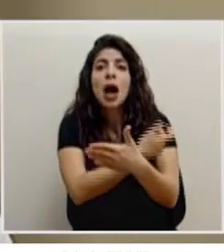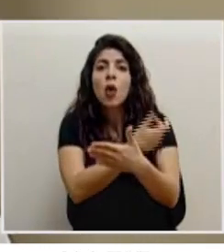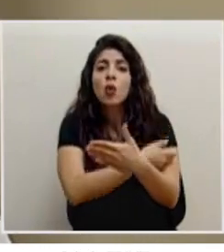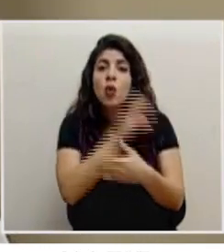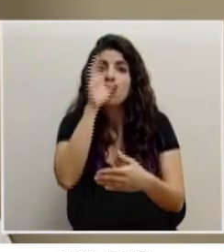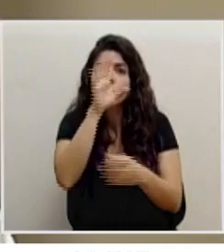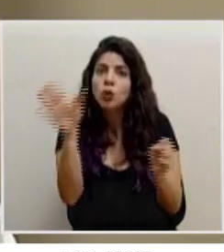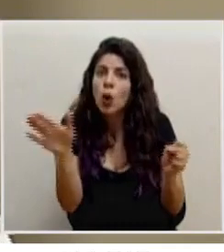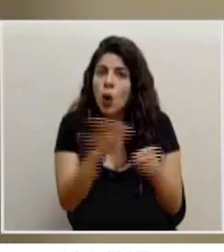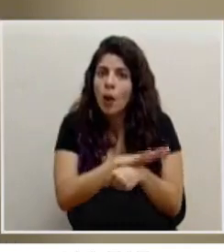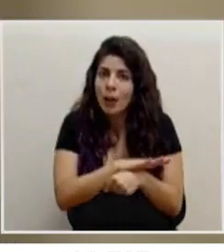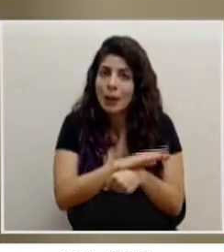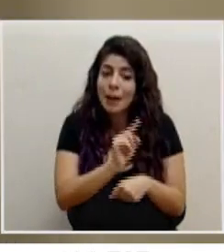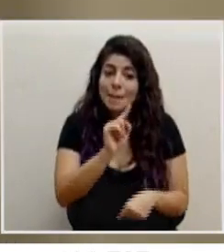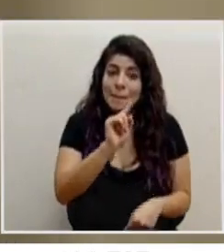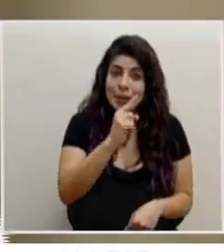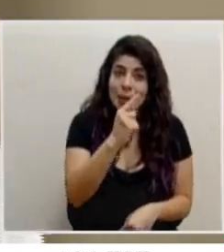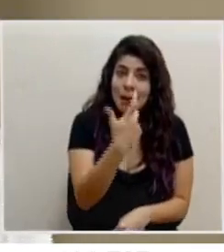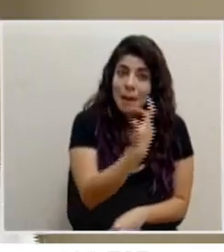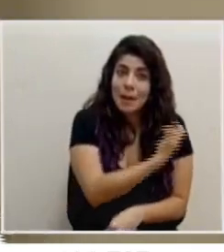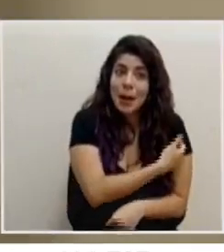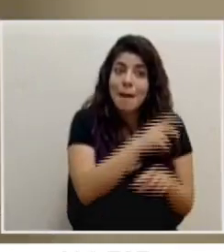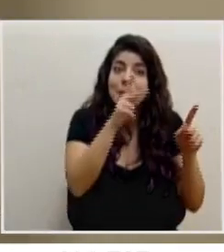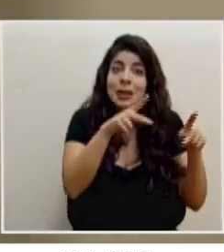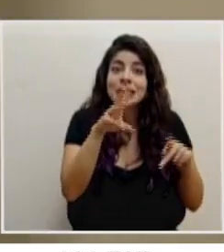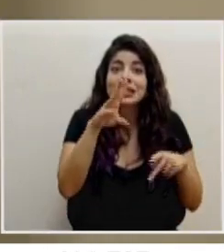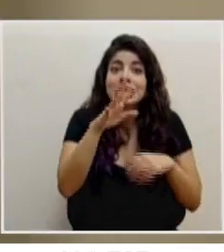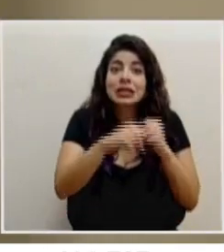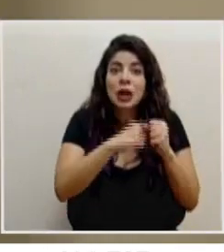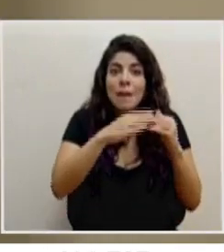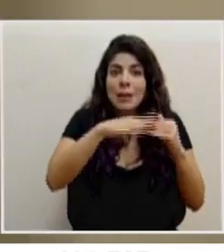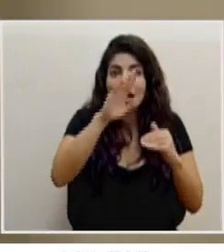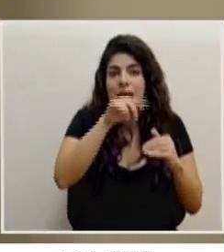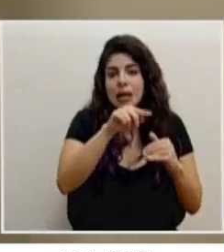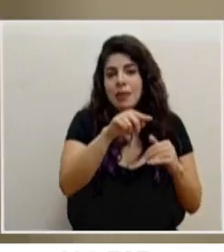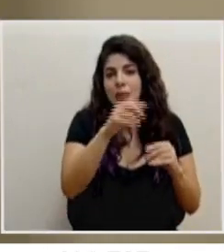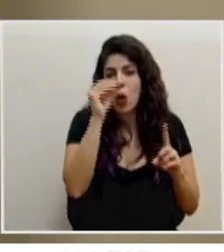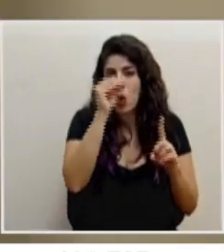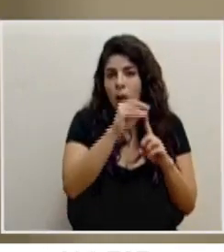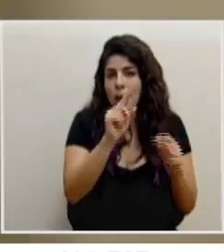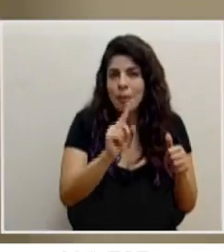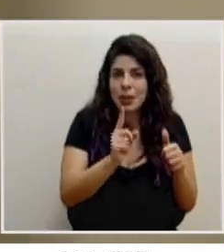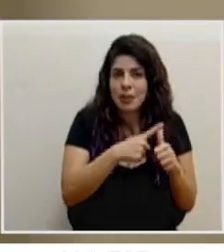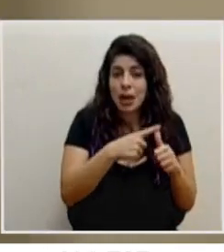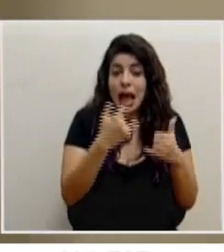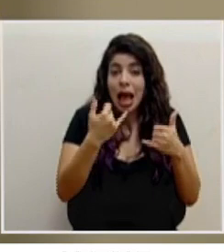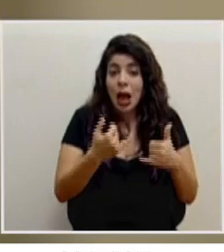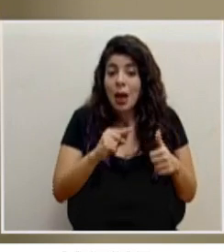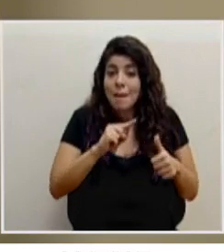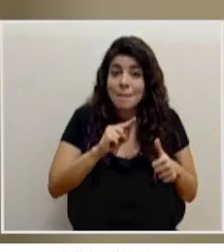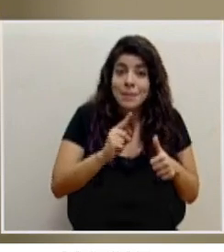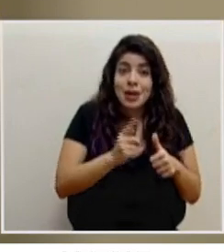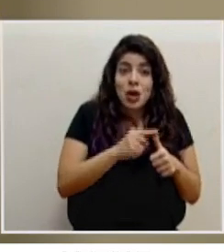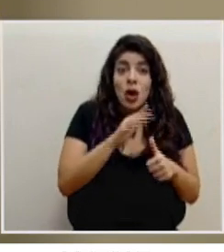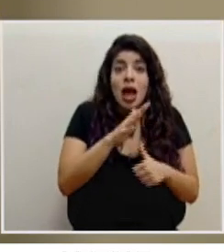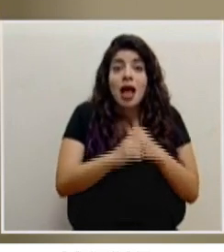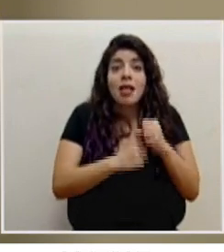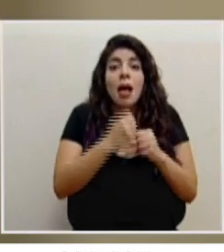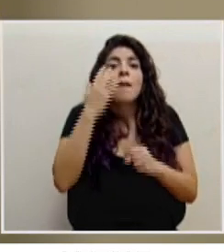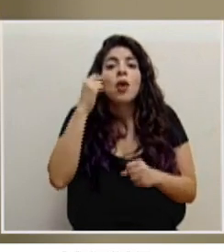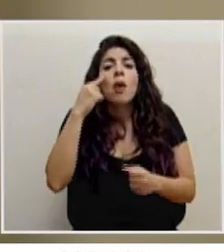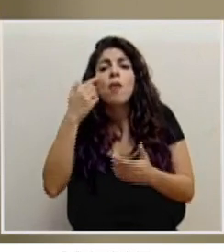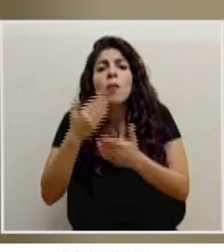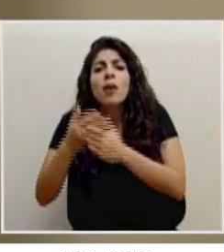avanzar con la aplicación de la primera dosis en las personas mayores de 65 años. Hemos priorizado en estas edades porque la